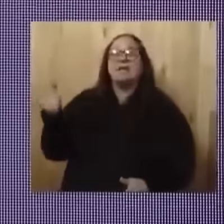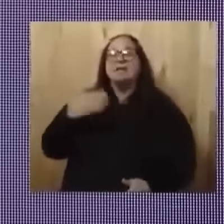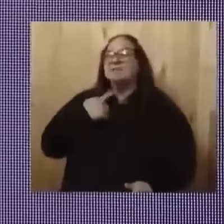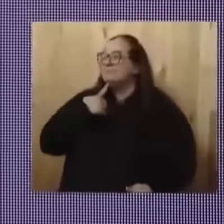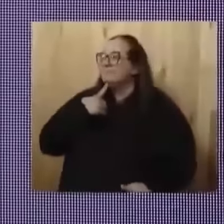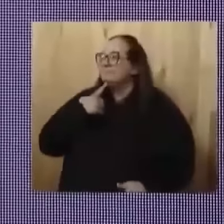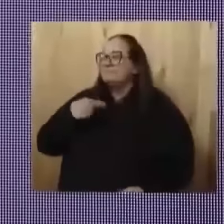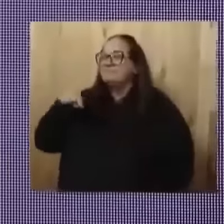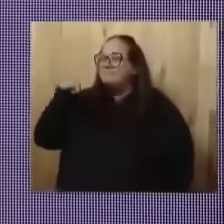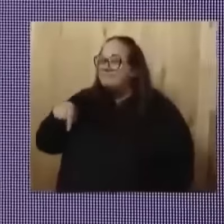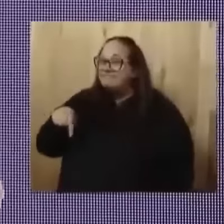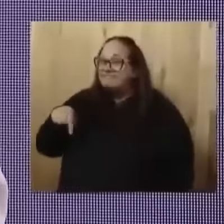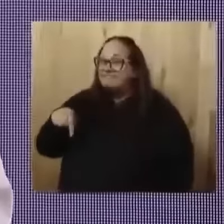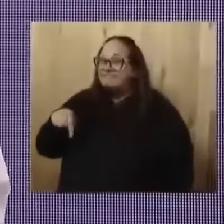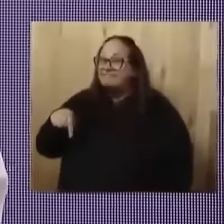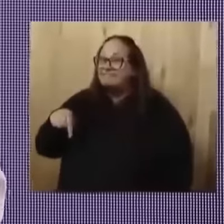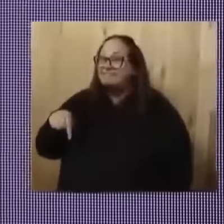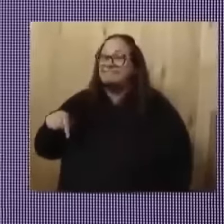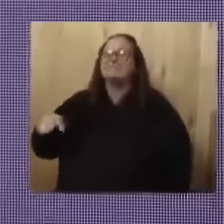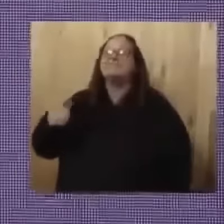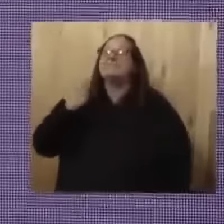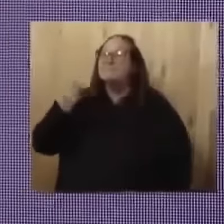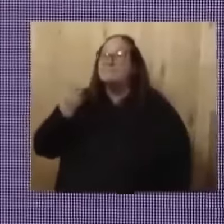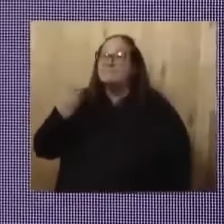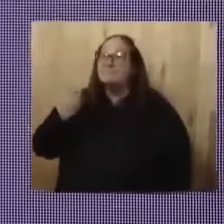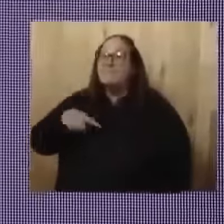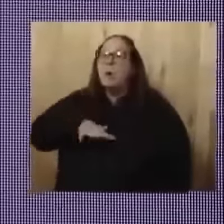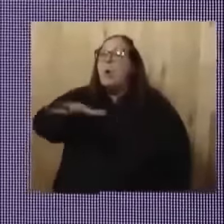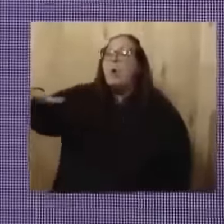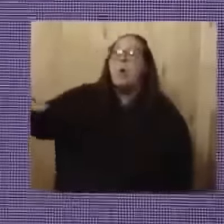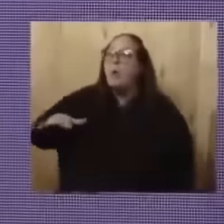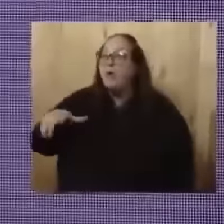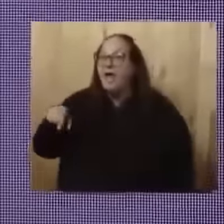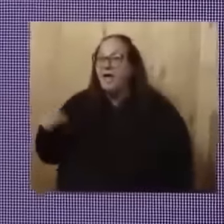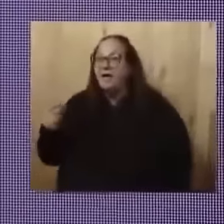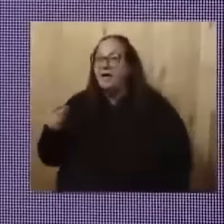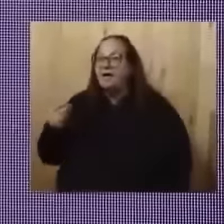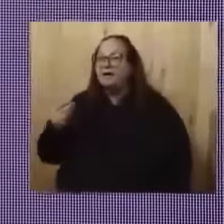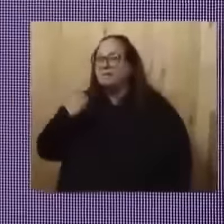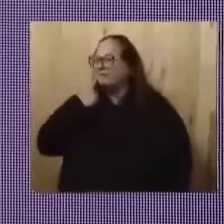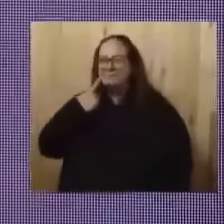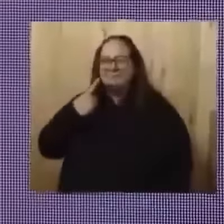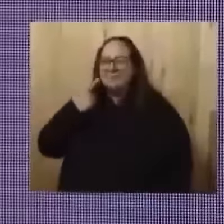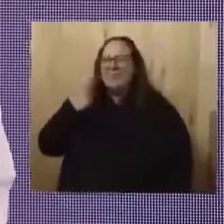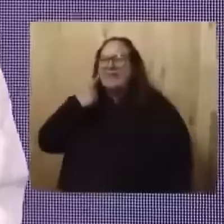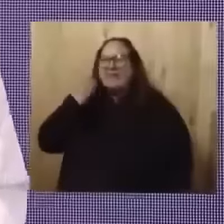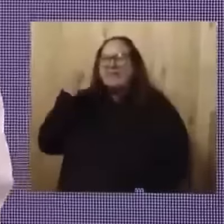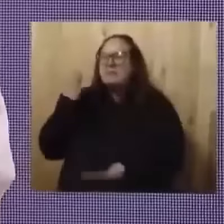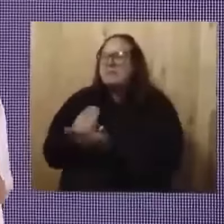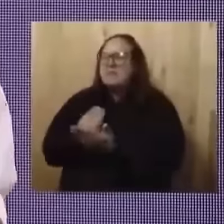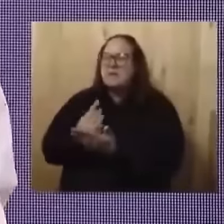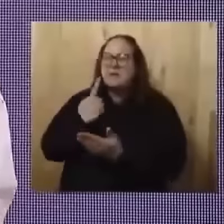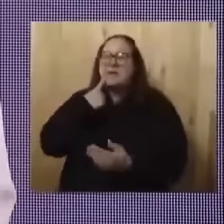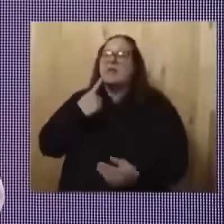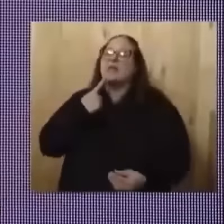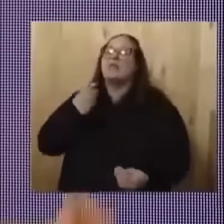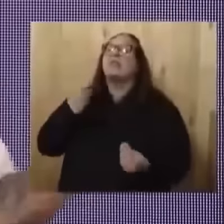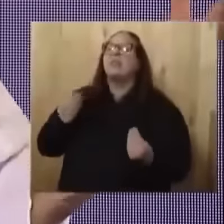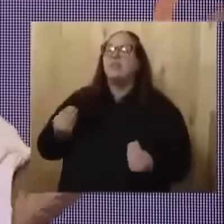hacer de este lugar un lugar digno para vivir. Vamos